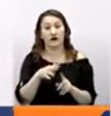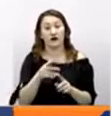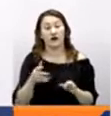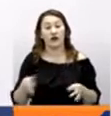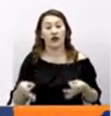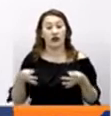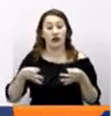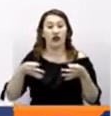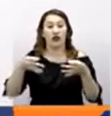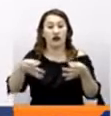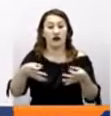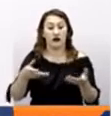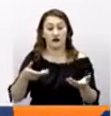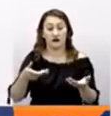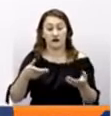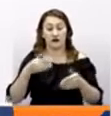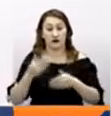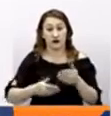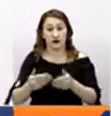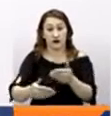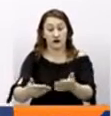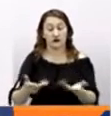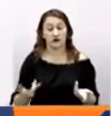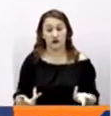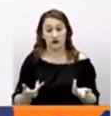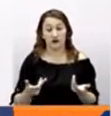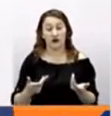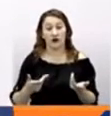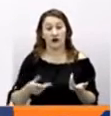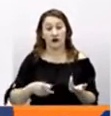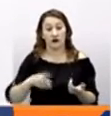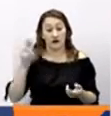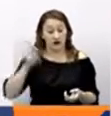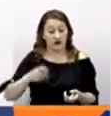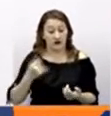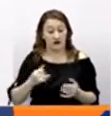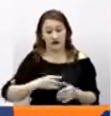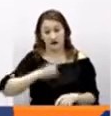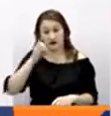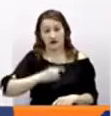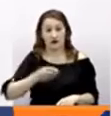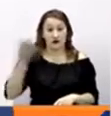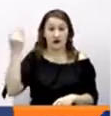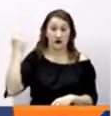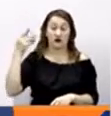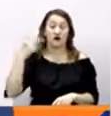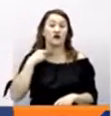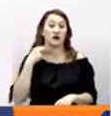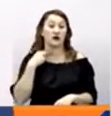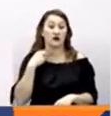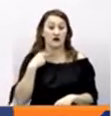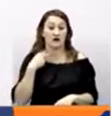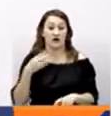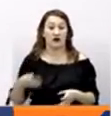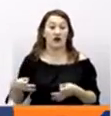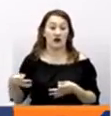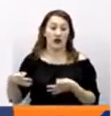dilatar extremadamente este proceso, y a pesar de que ya deberíamos haber llegado a una decisión en noviembre, que de hecho ya había sido